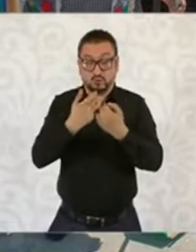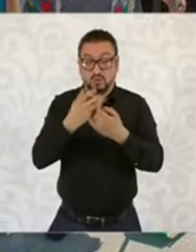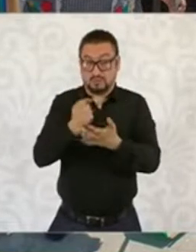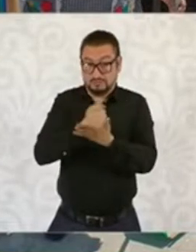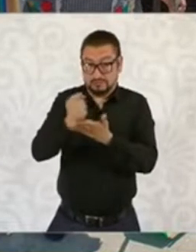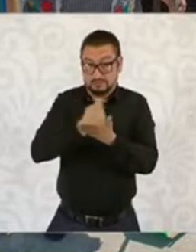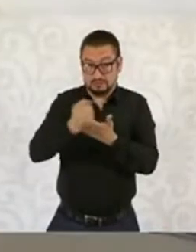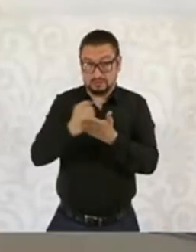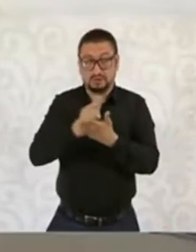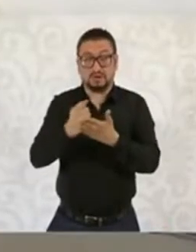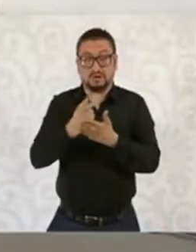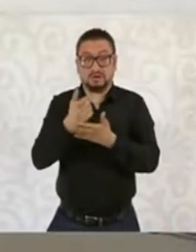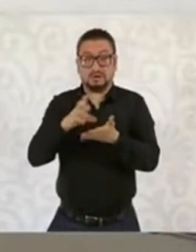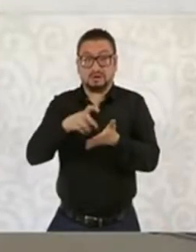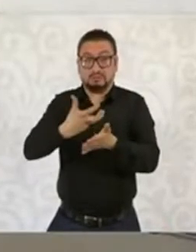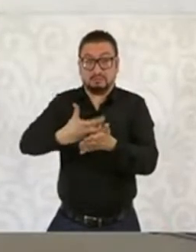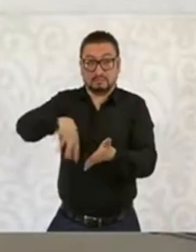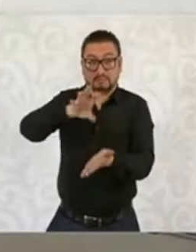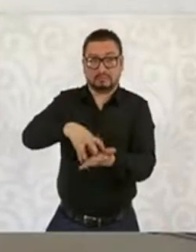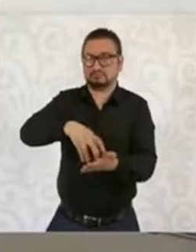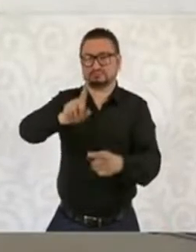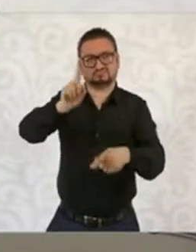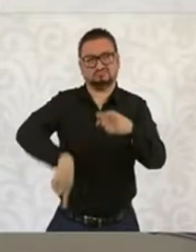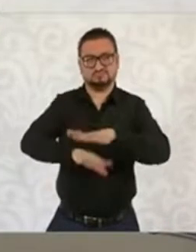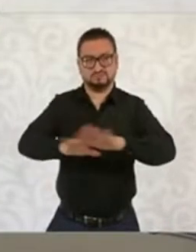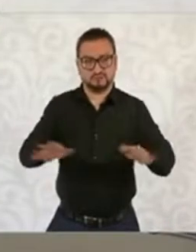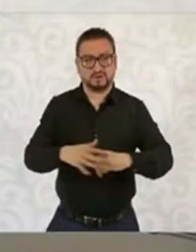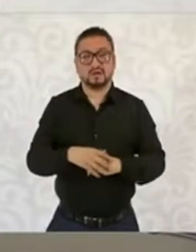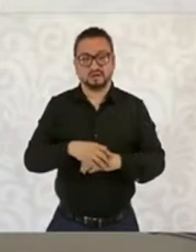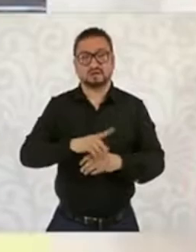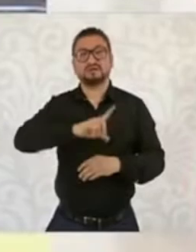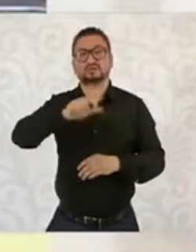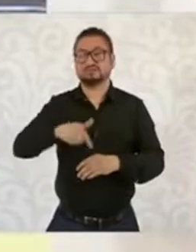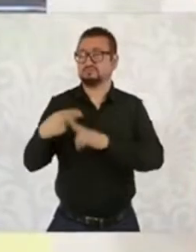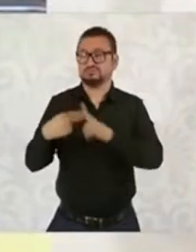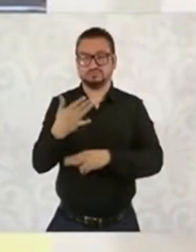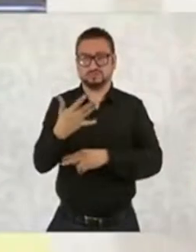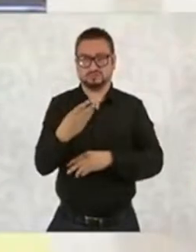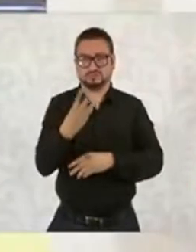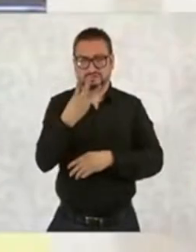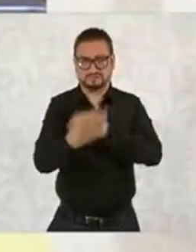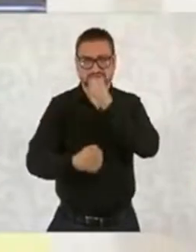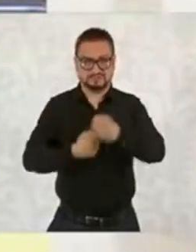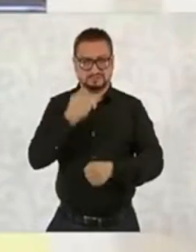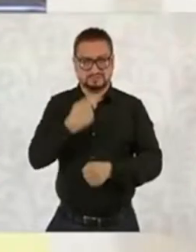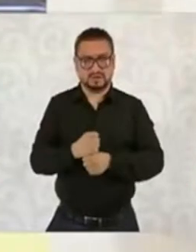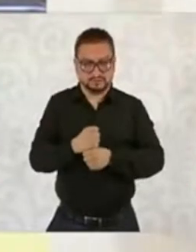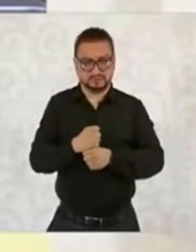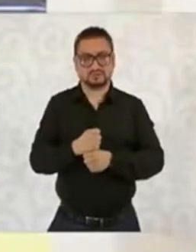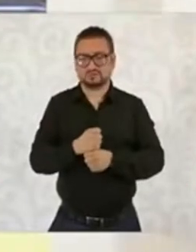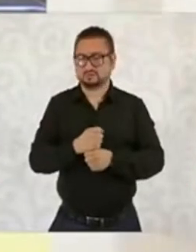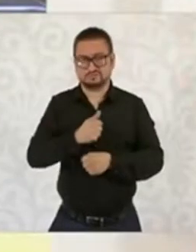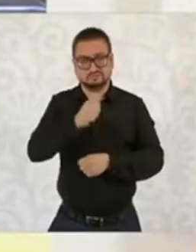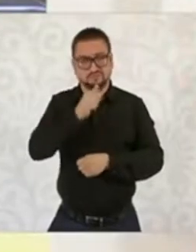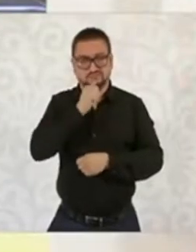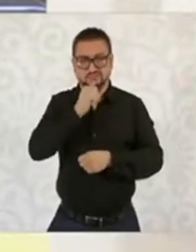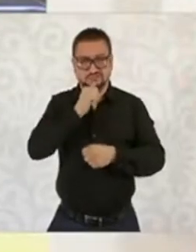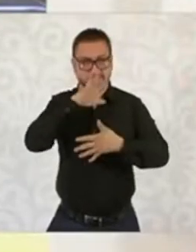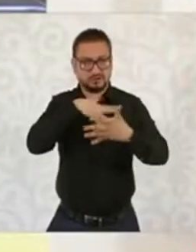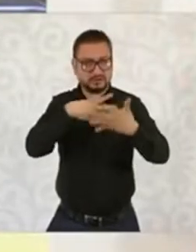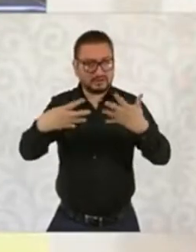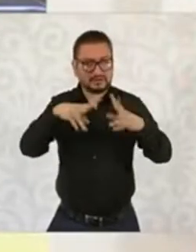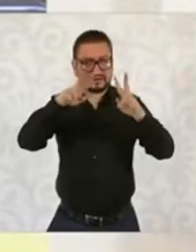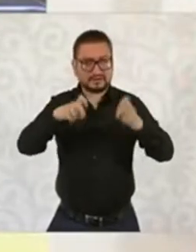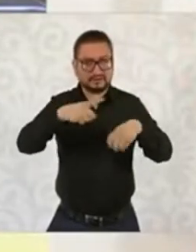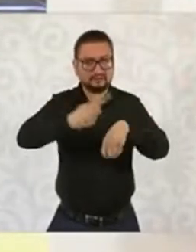crédito. Por otra parte, después de 53 años de que no se había actualizado la tabla de enfermedades